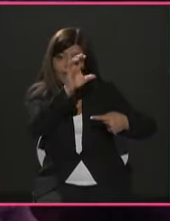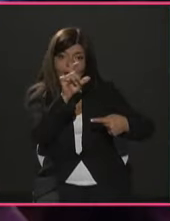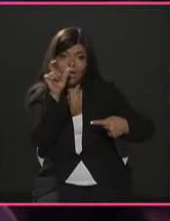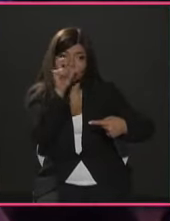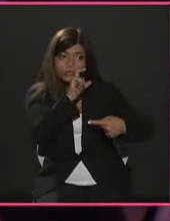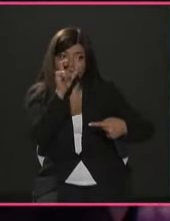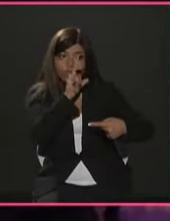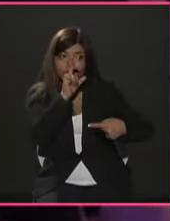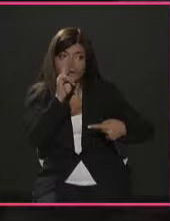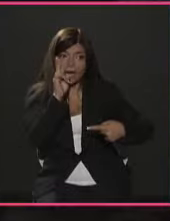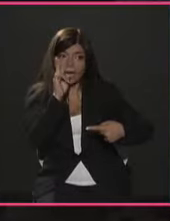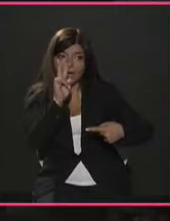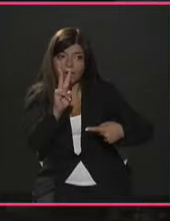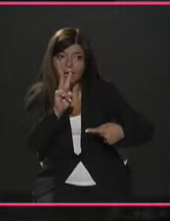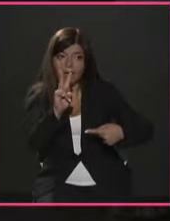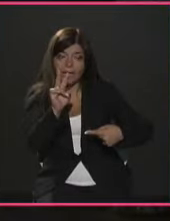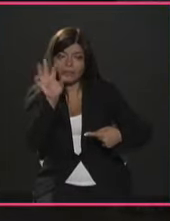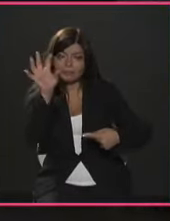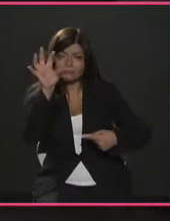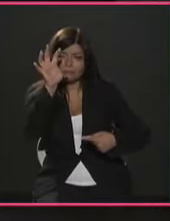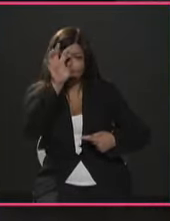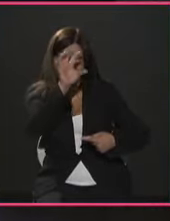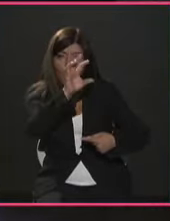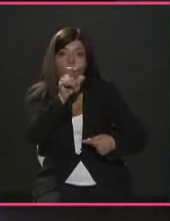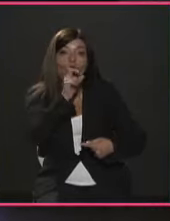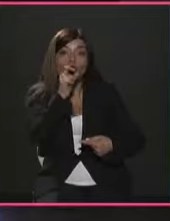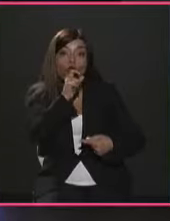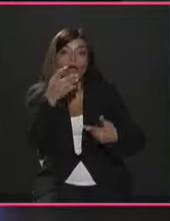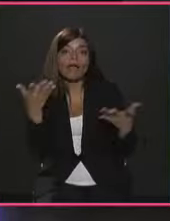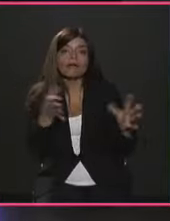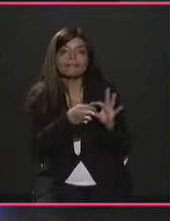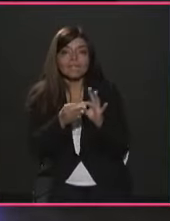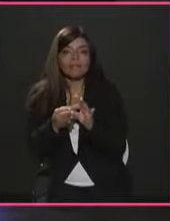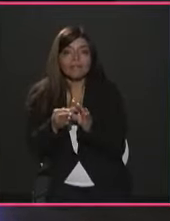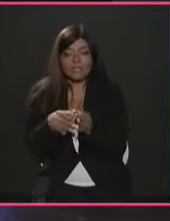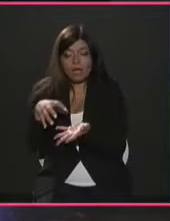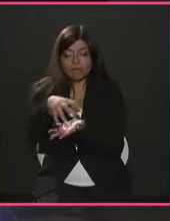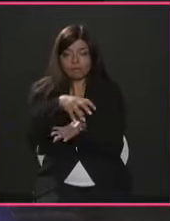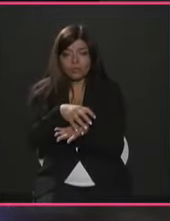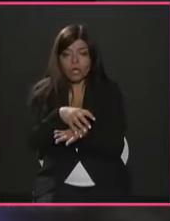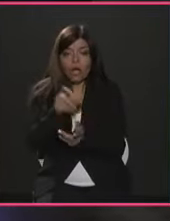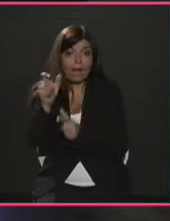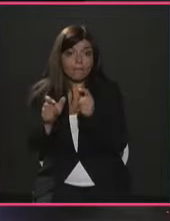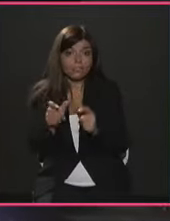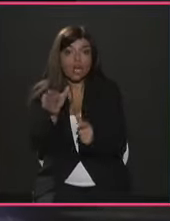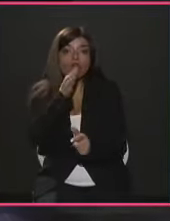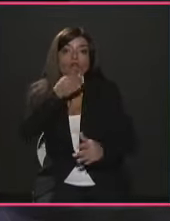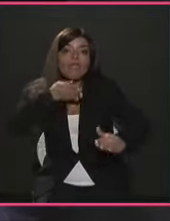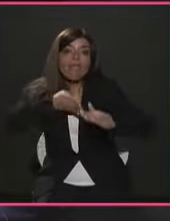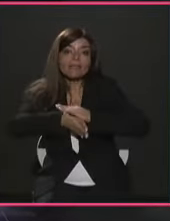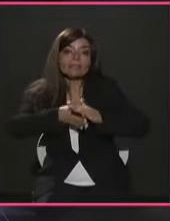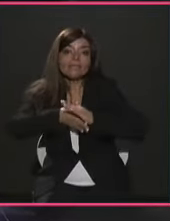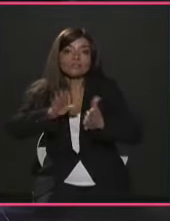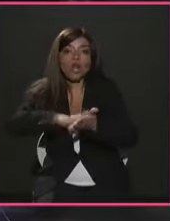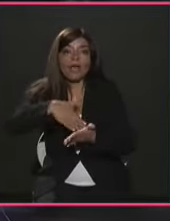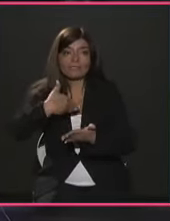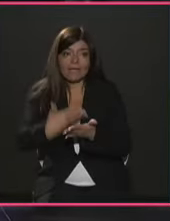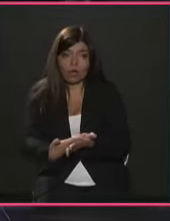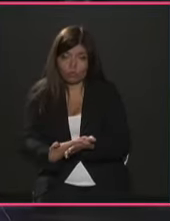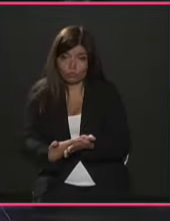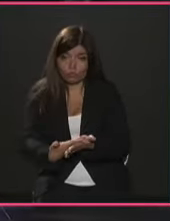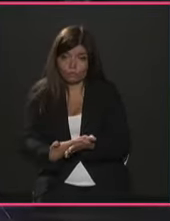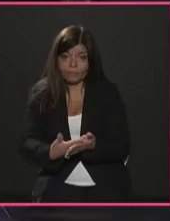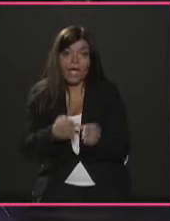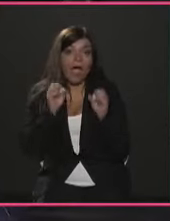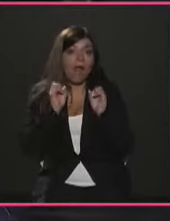ven allí son barrios en los cuales las personas no tienen acceso a la salud